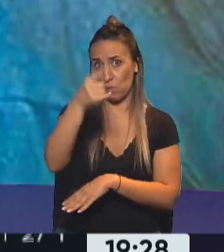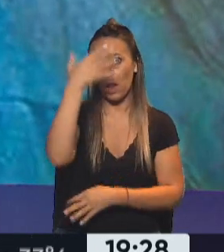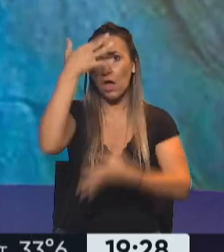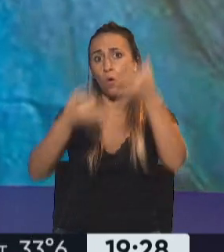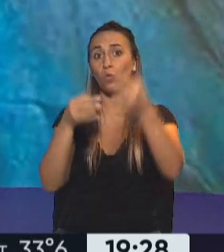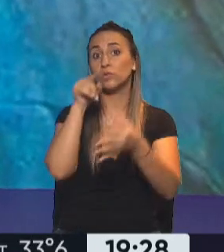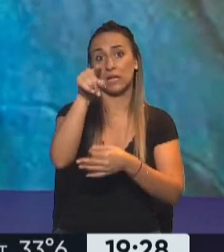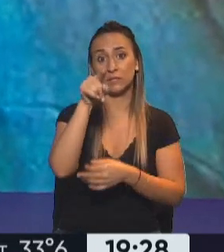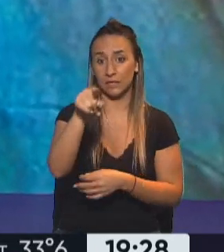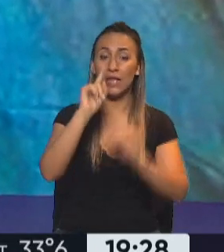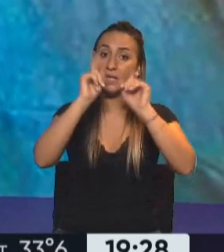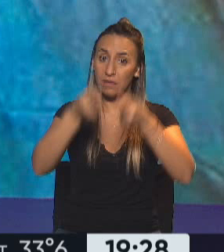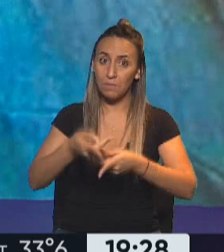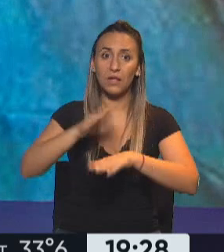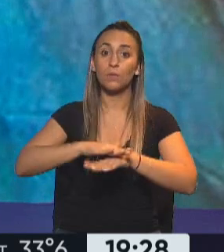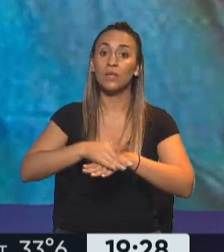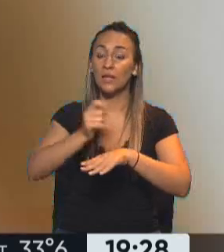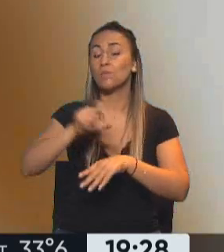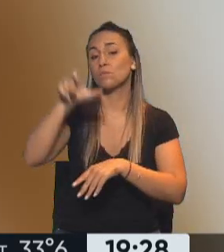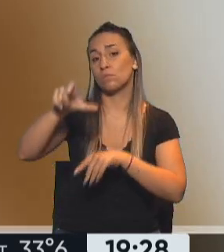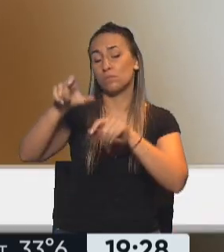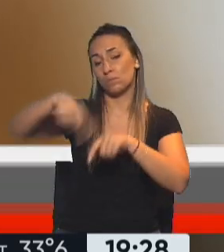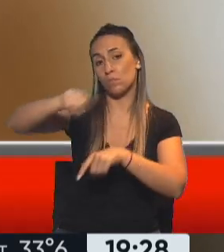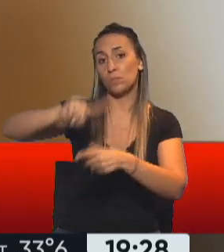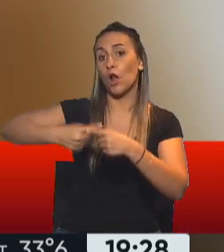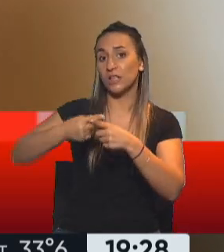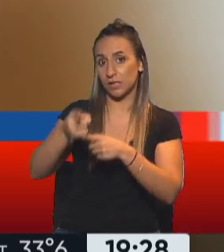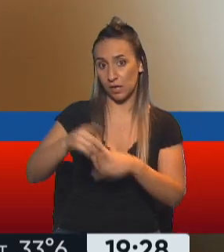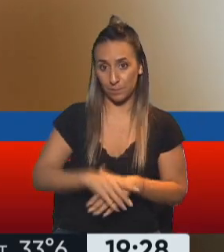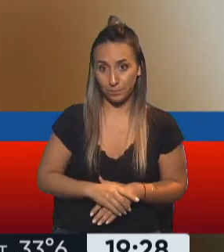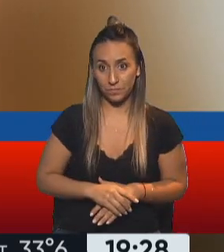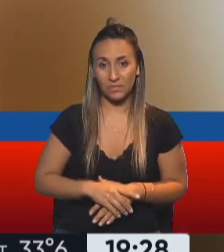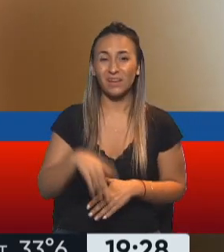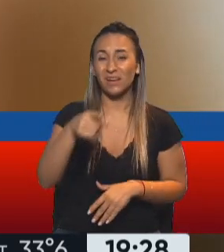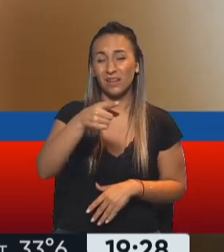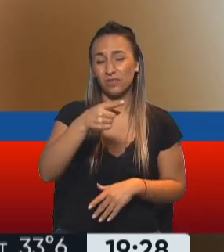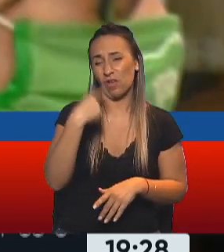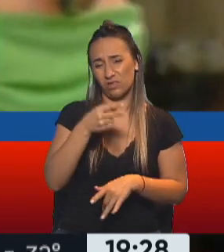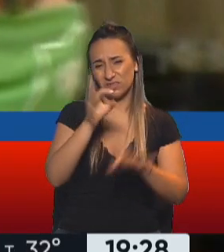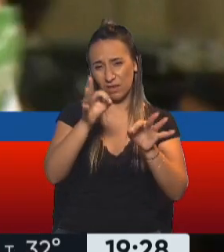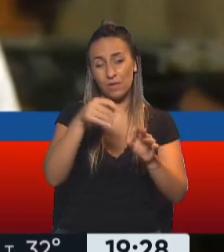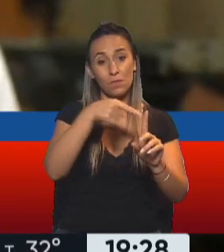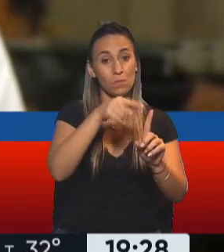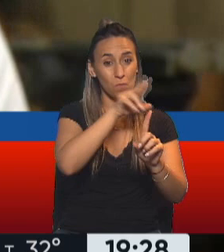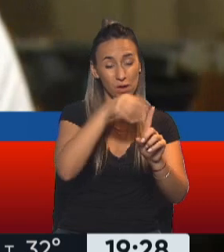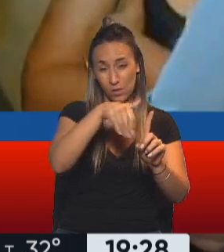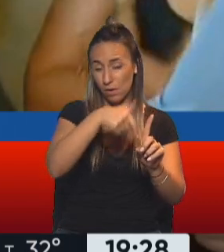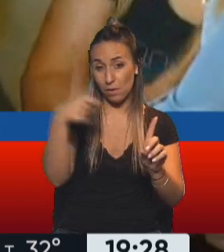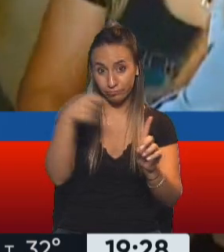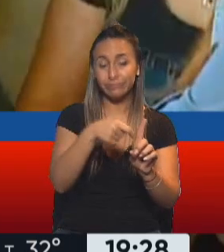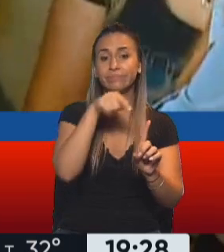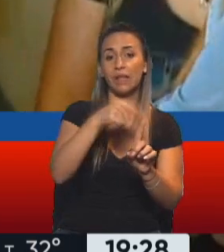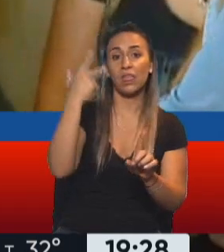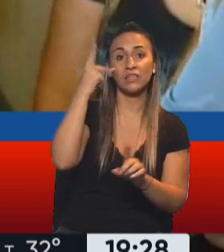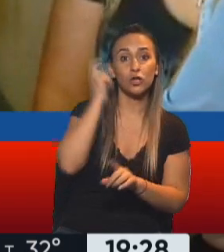y también a las responsabilidades políticas. Un femicidio anunciado. Úrsula Baillo tenía 18